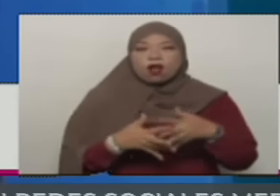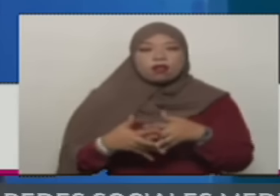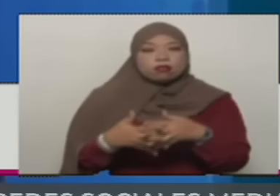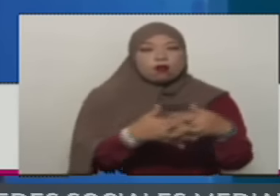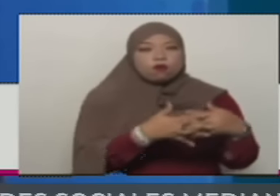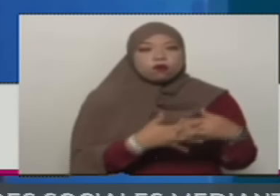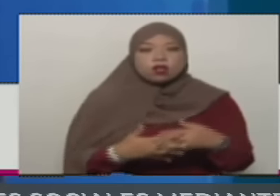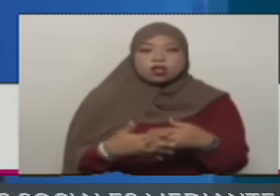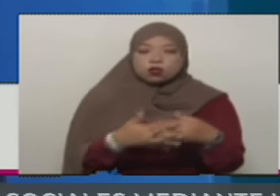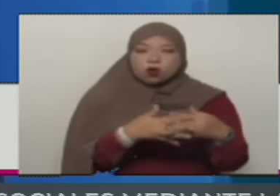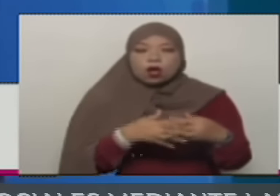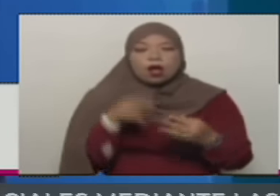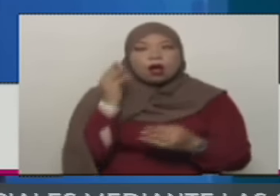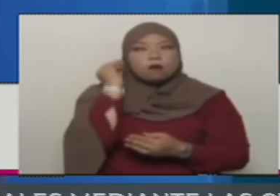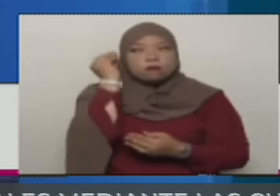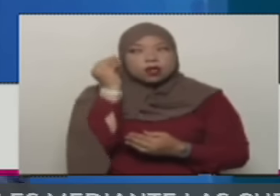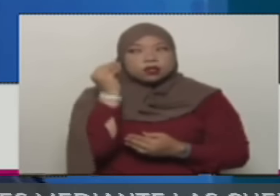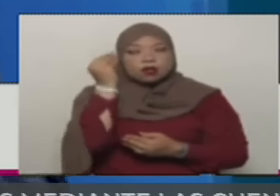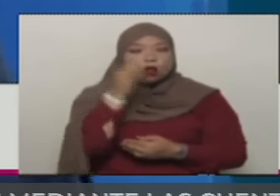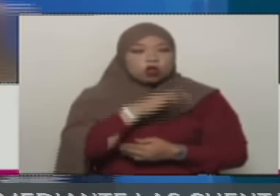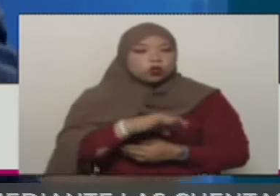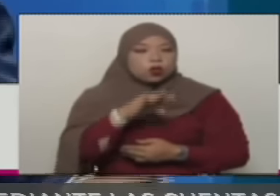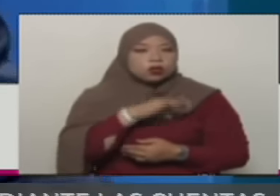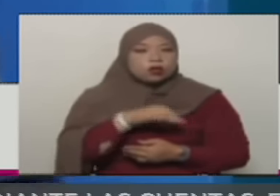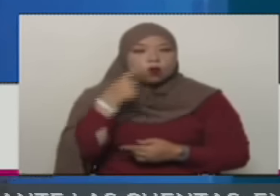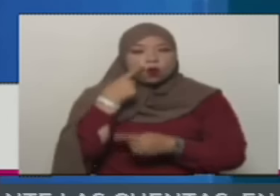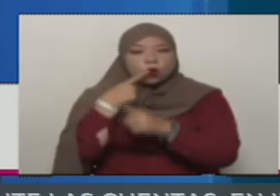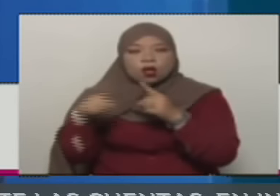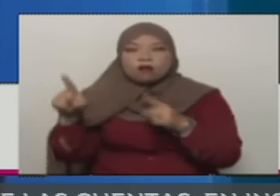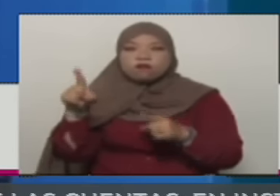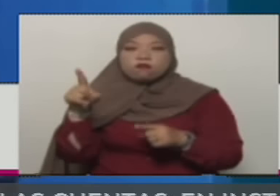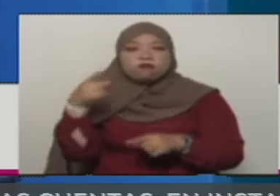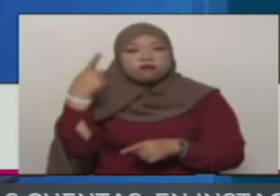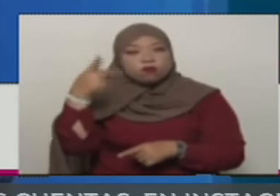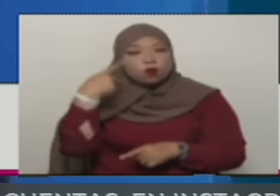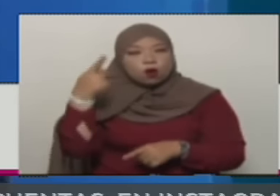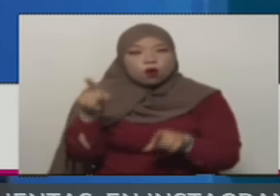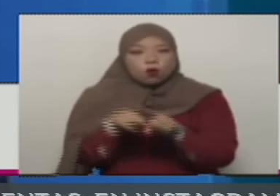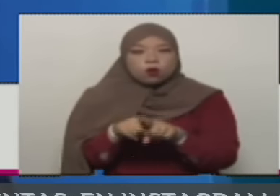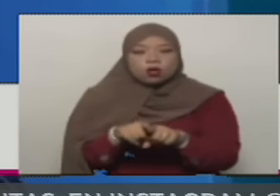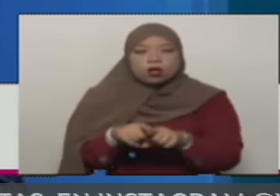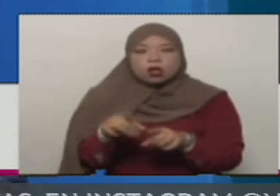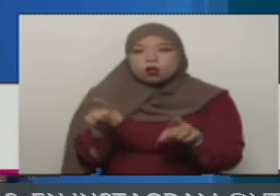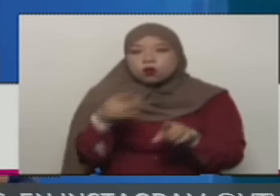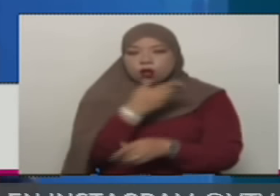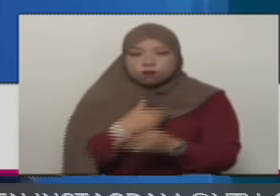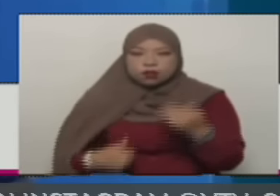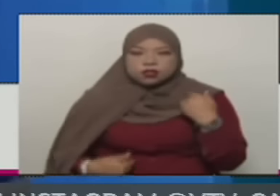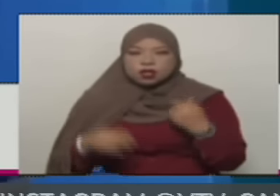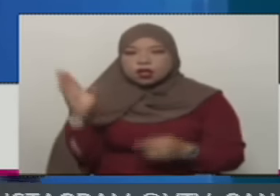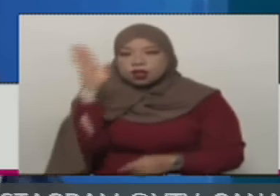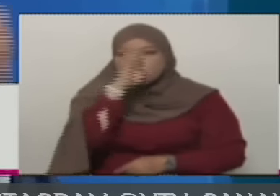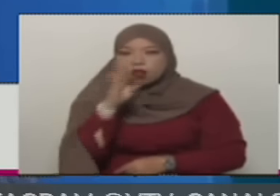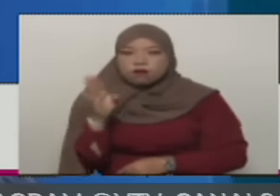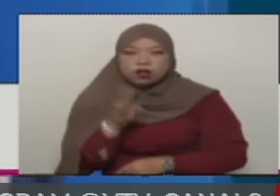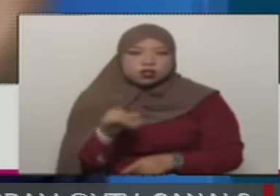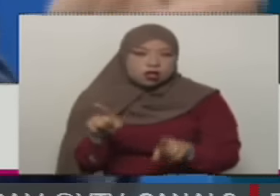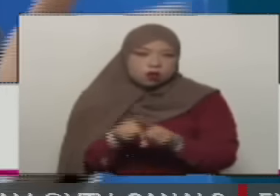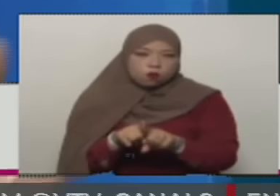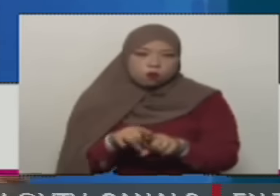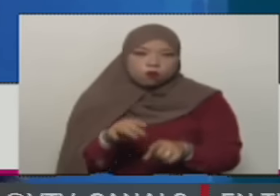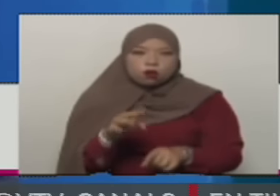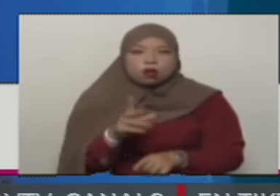corrientes de izquierda, progresista, somos diferentes todos. No es lo mismo Lula que nosotros, no es lo mismo